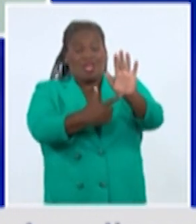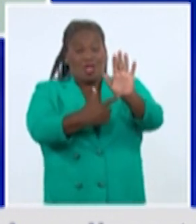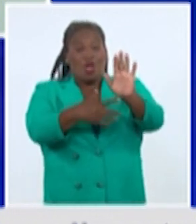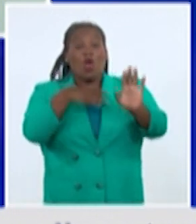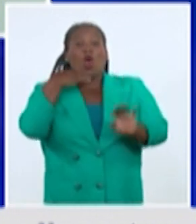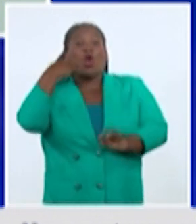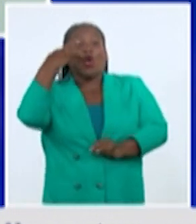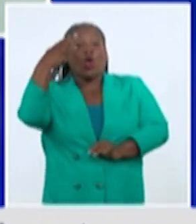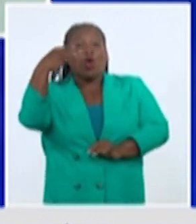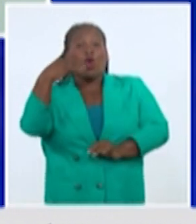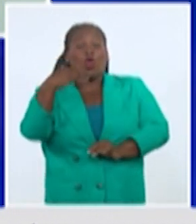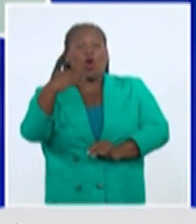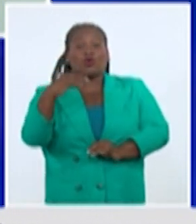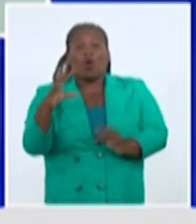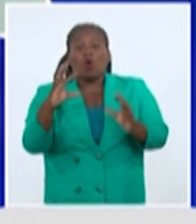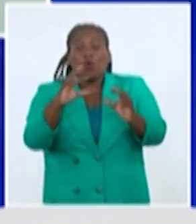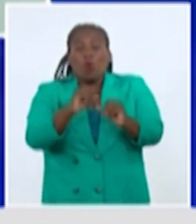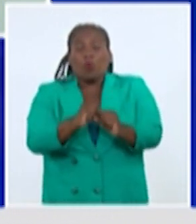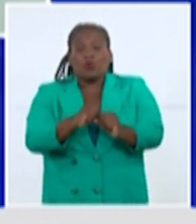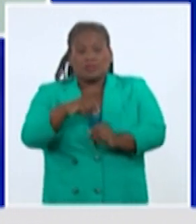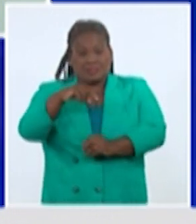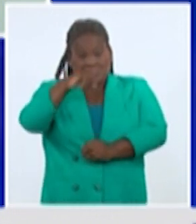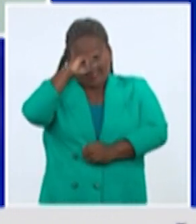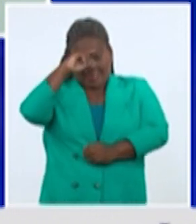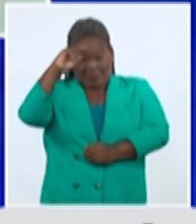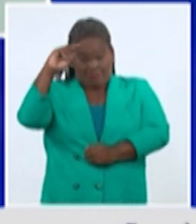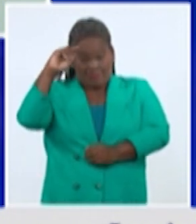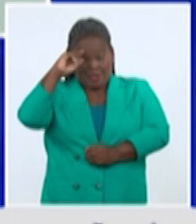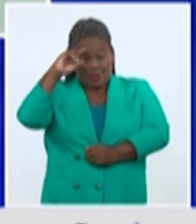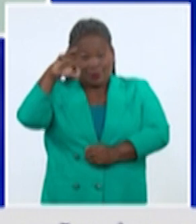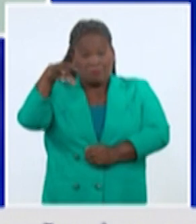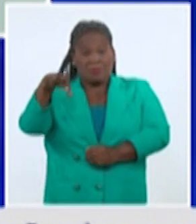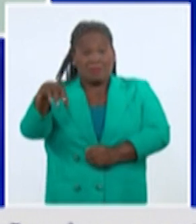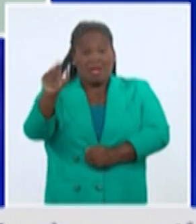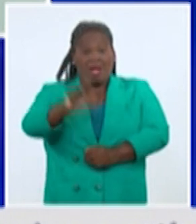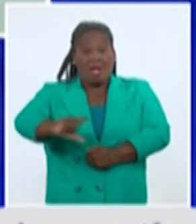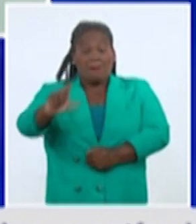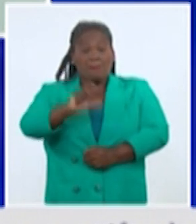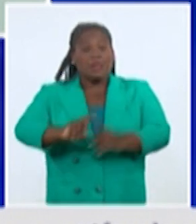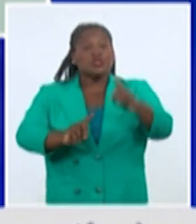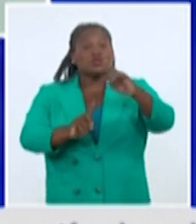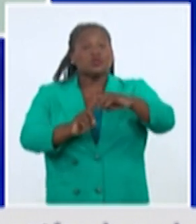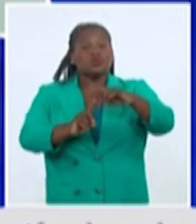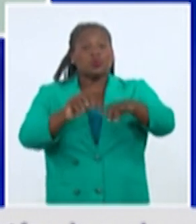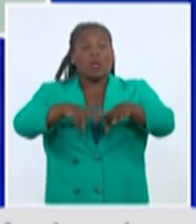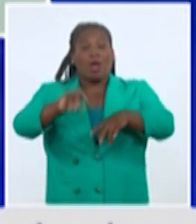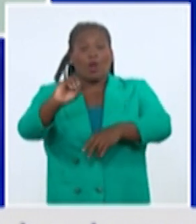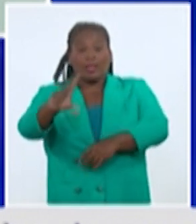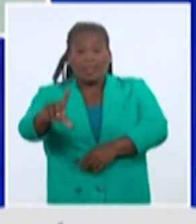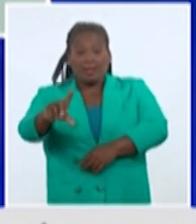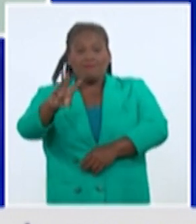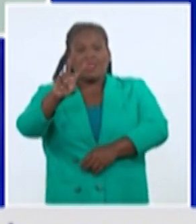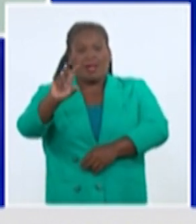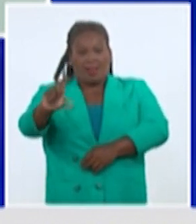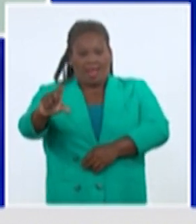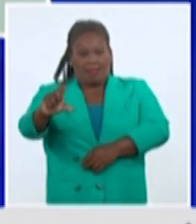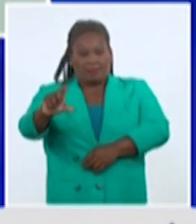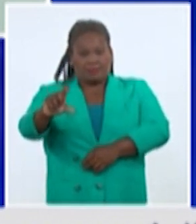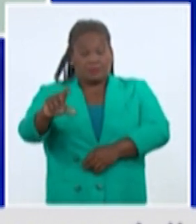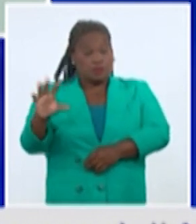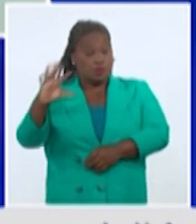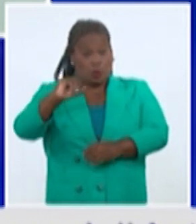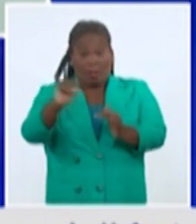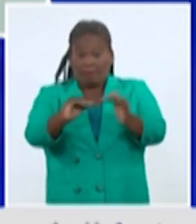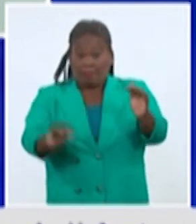pantalla: Santi Espíritu, Pinar del Río, Camagüey, Las Tunas, Holguín y Villa Clara, pero todas por debajo